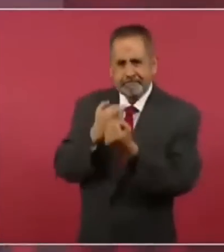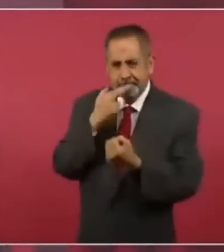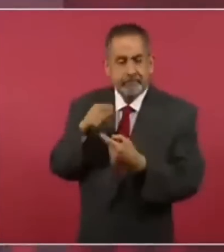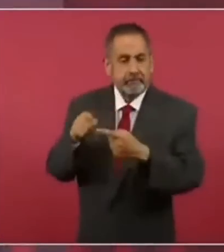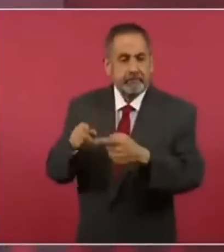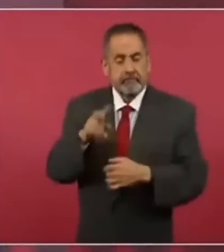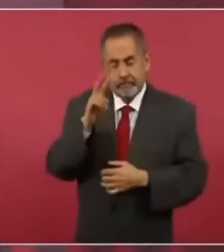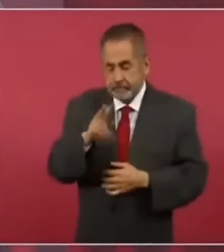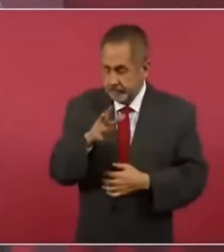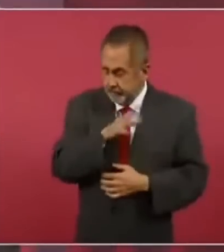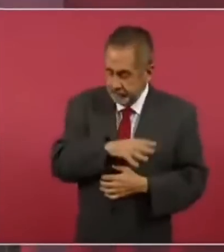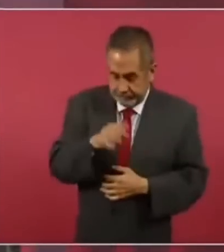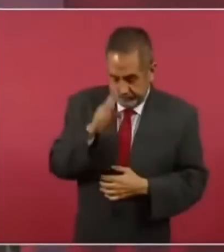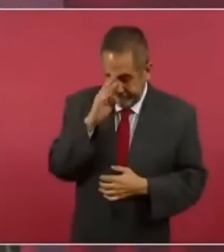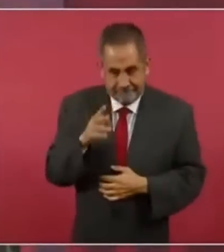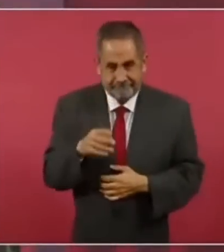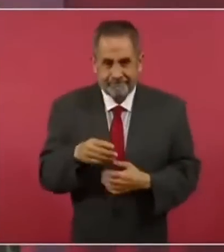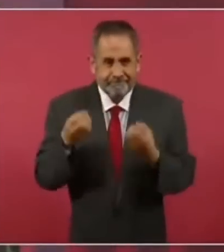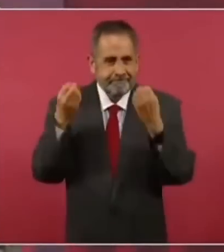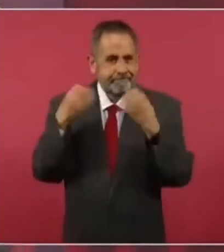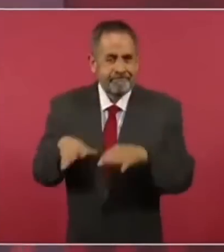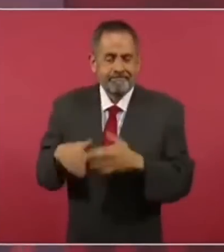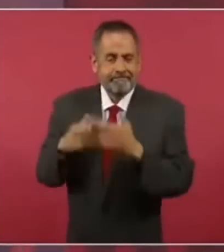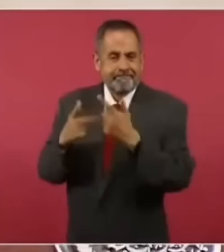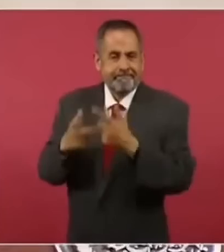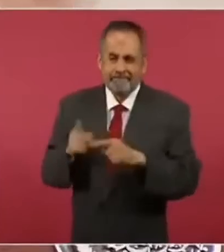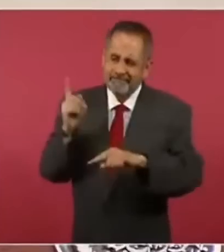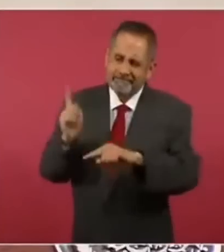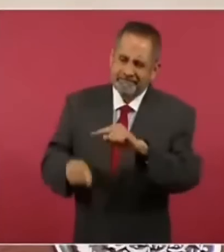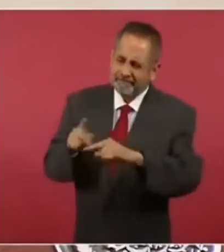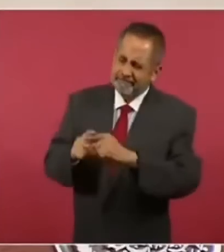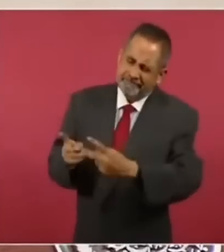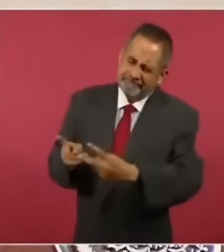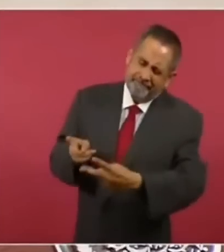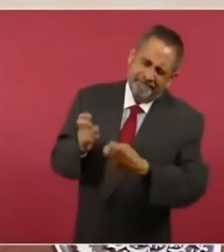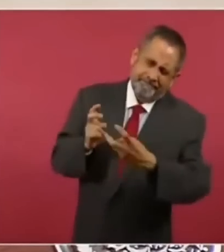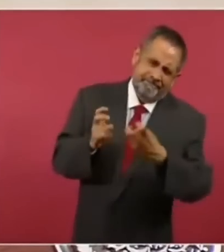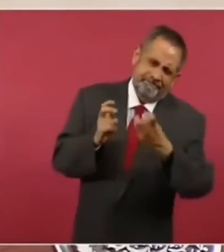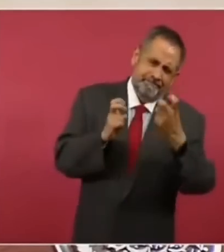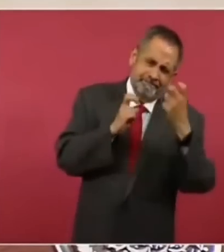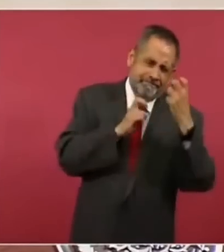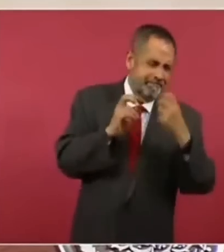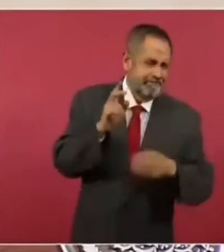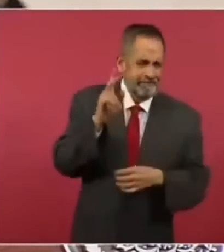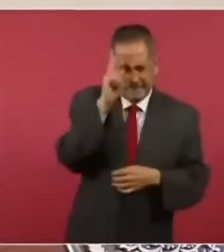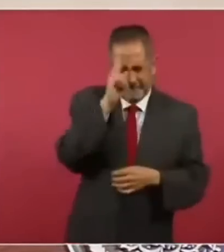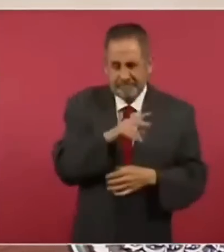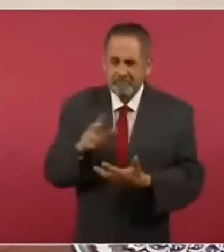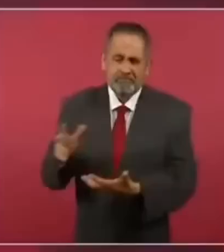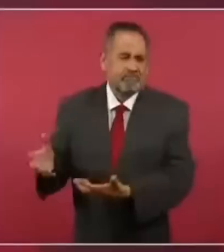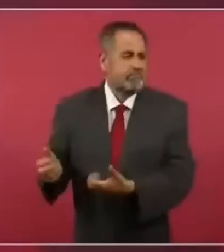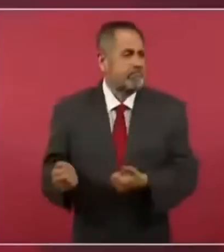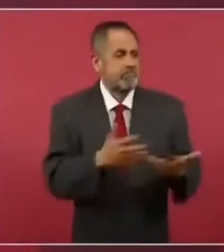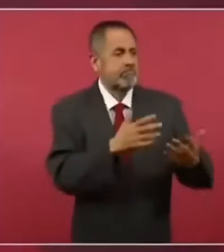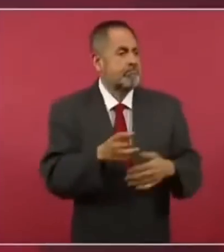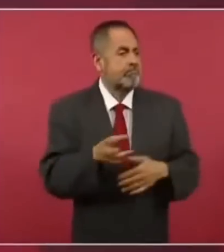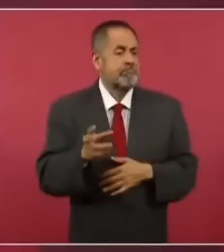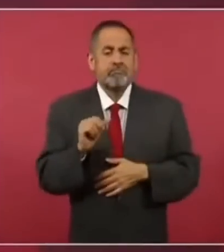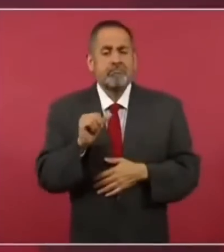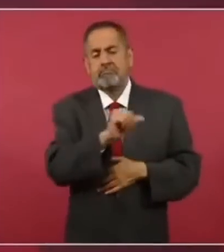Es impresionante lo que hicieron. Saquearon completamente, privatizaron